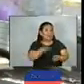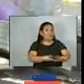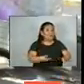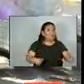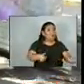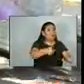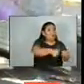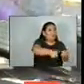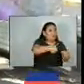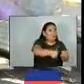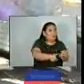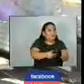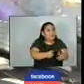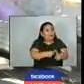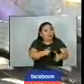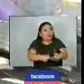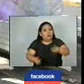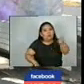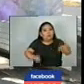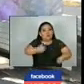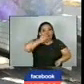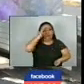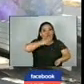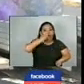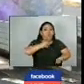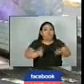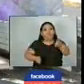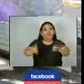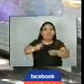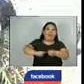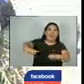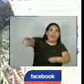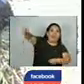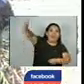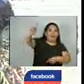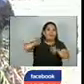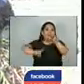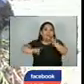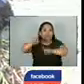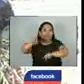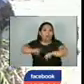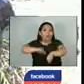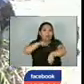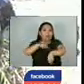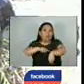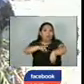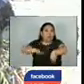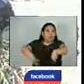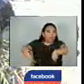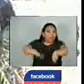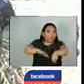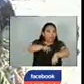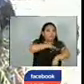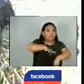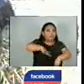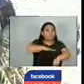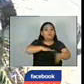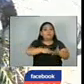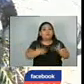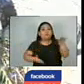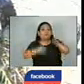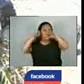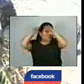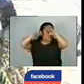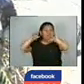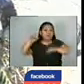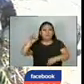por la comuna y que obliga a los camiones contratados llevar la basura hasta Santa Ana, retrasando el servicio en todo el municipio. Con